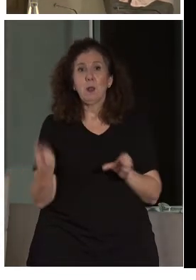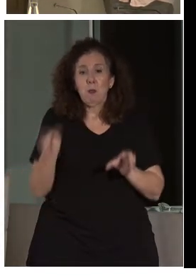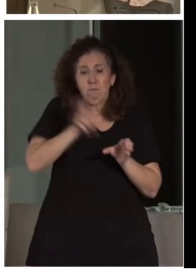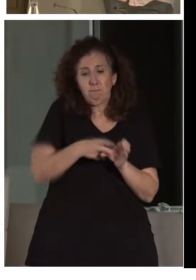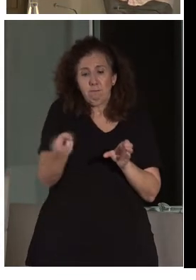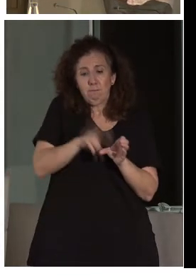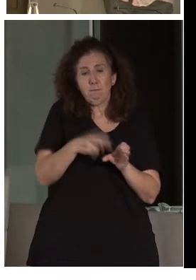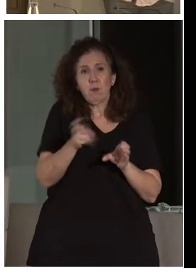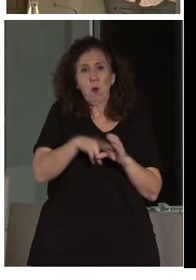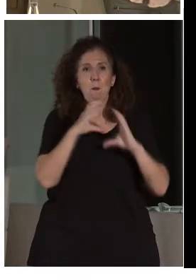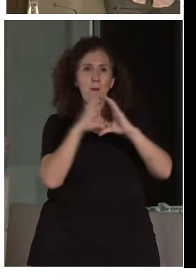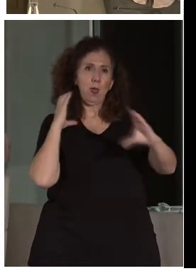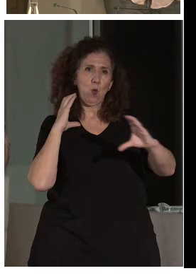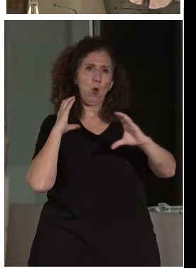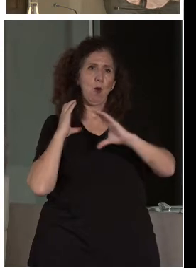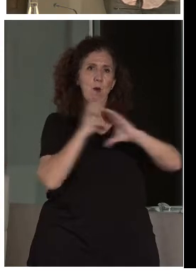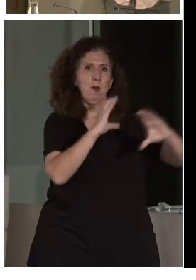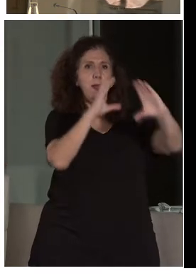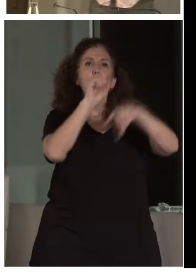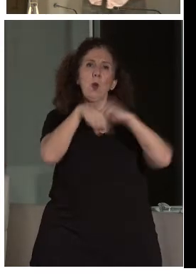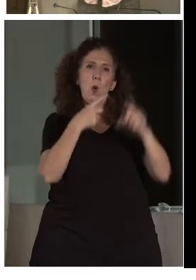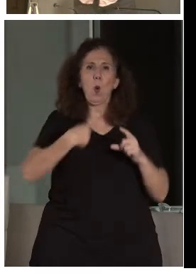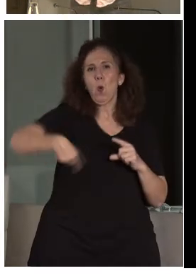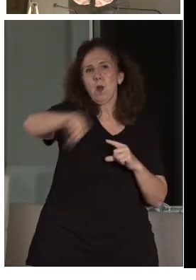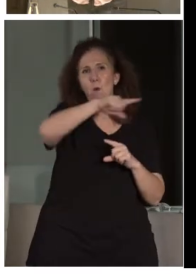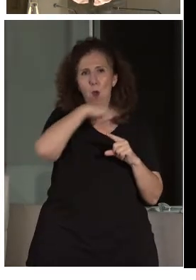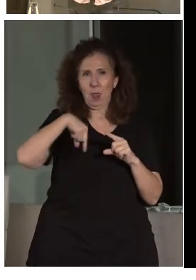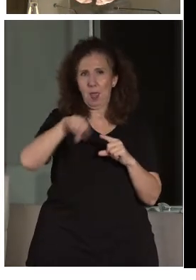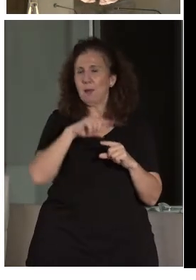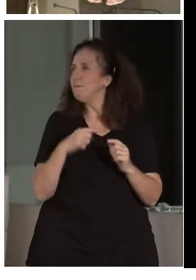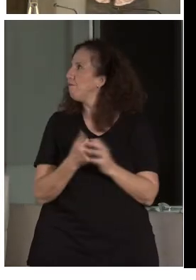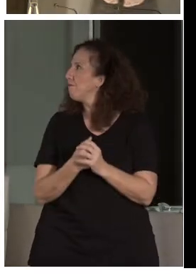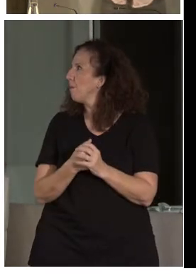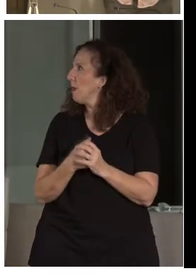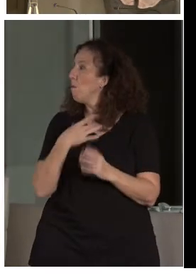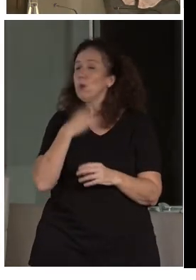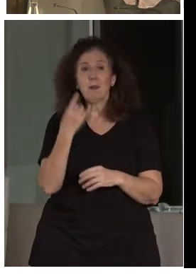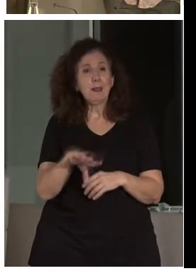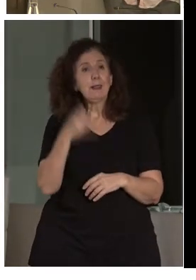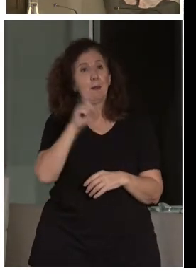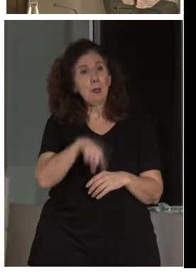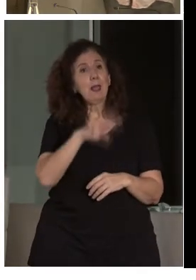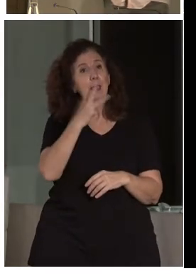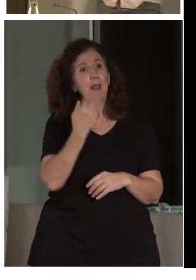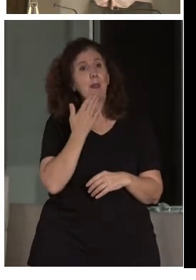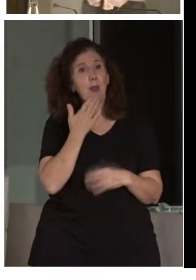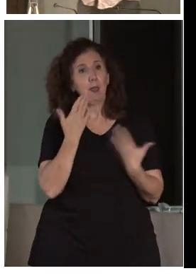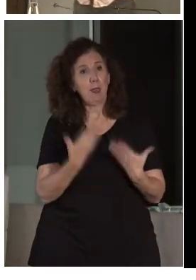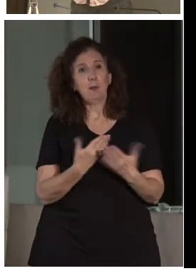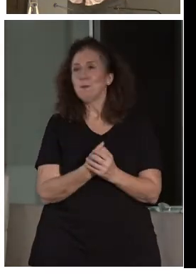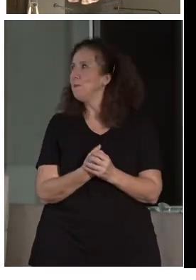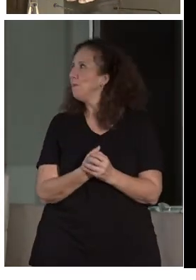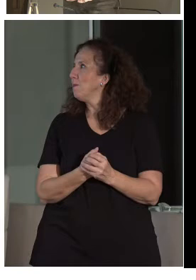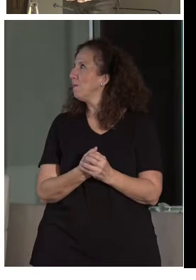al parque nacional y luego pues darles una vuelta. ¿Okay? O sea, también te posibilita estar con la tercera edad, ¿no?